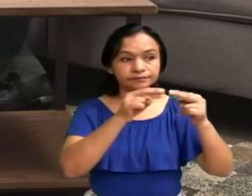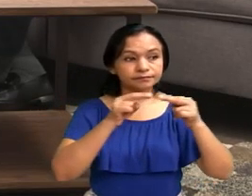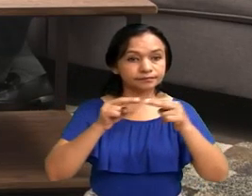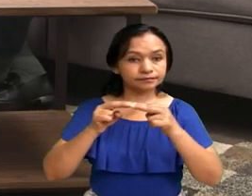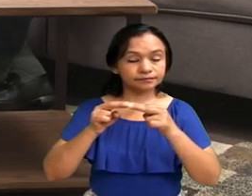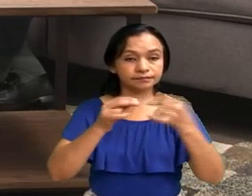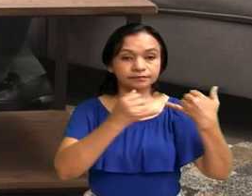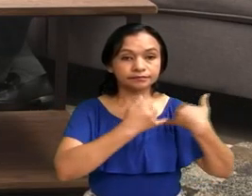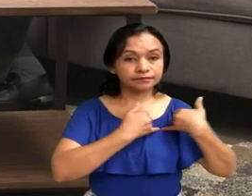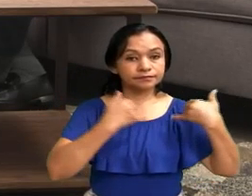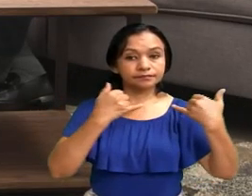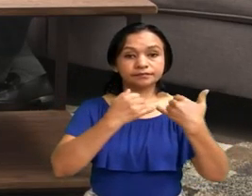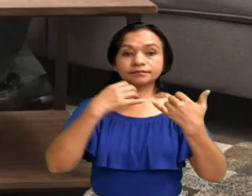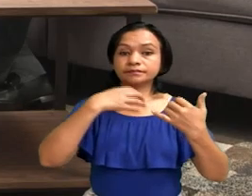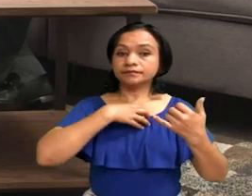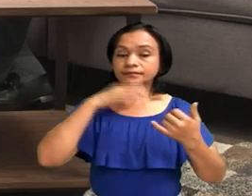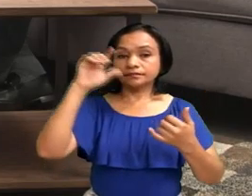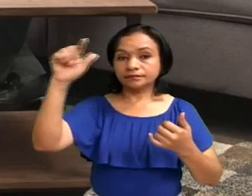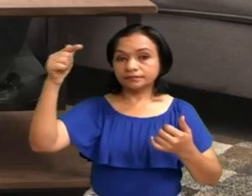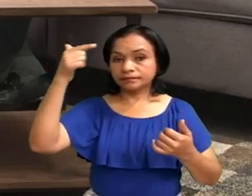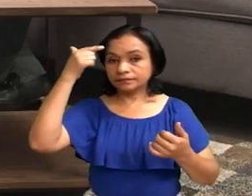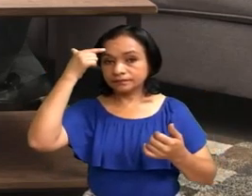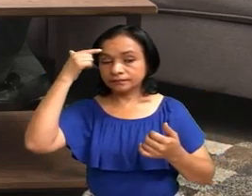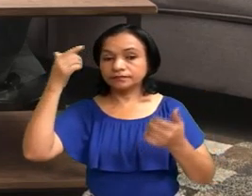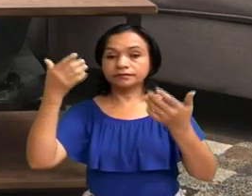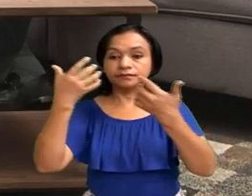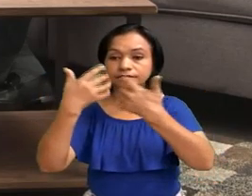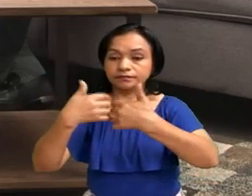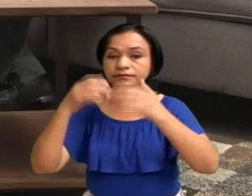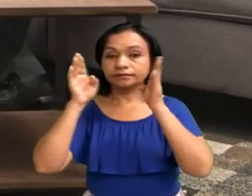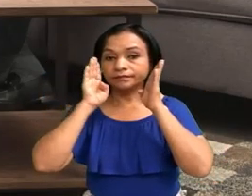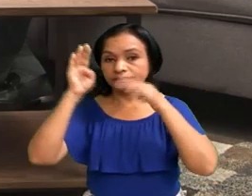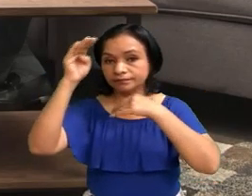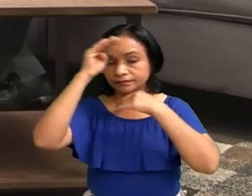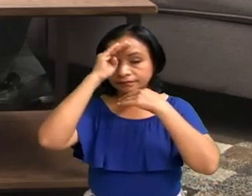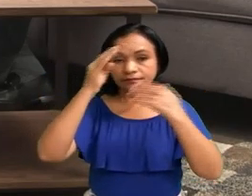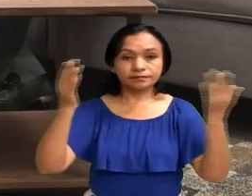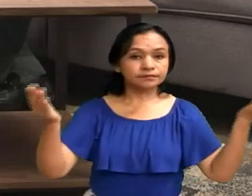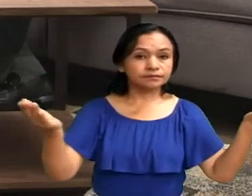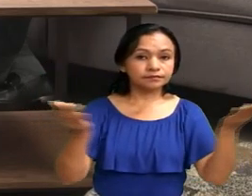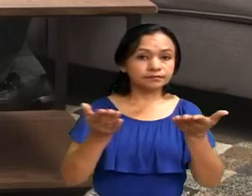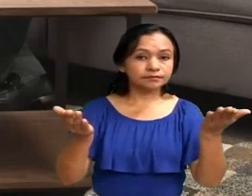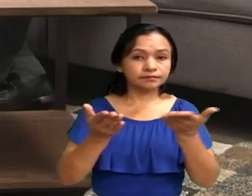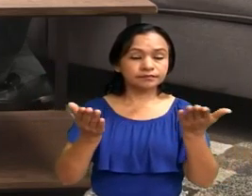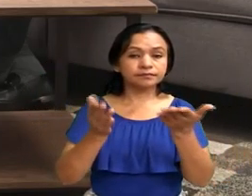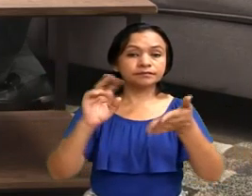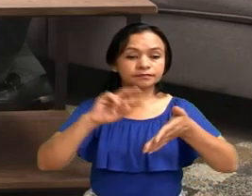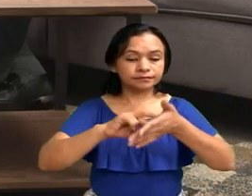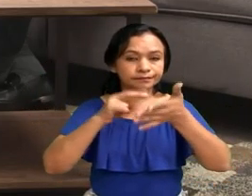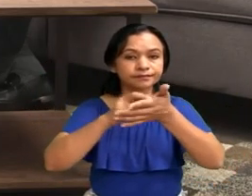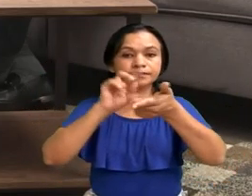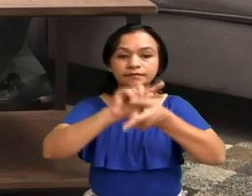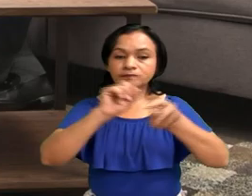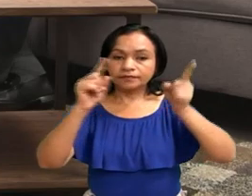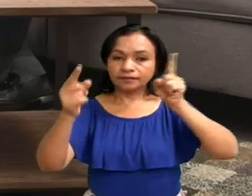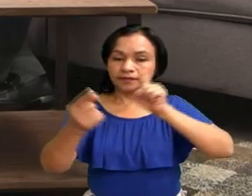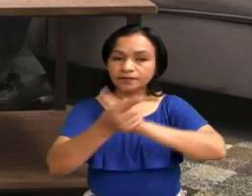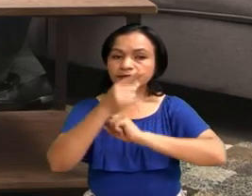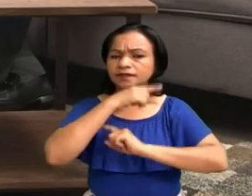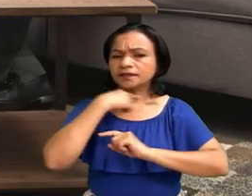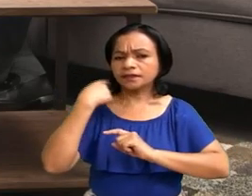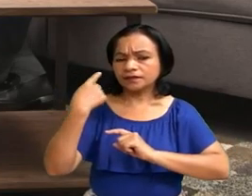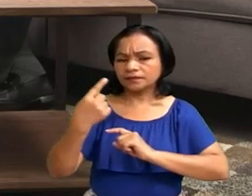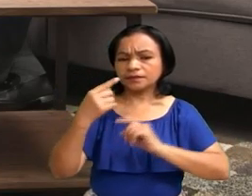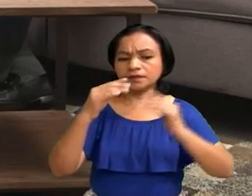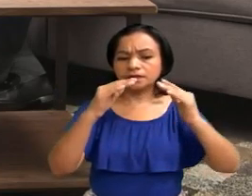entre entidades gubernamentales o no gubernamentales o empresas estatales, sino que también implica transformaciones concretas de las